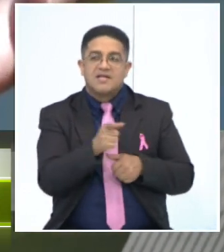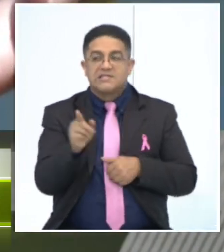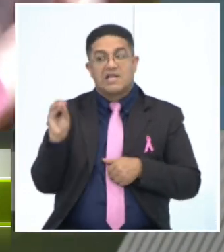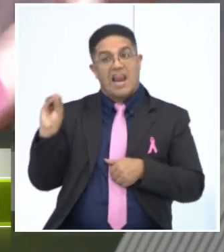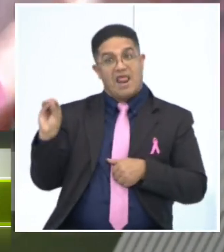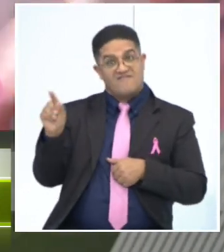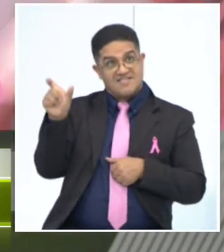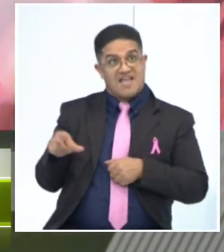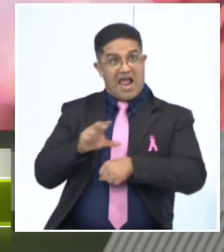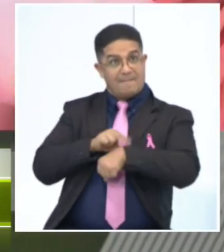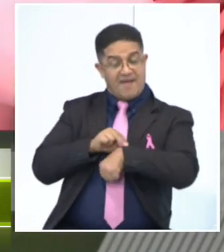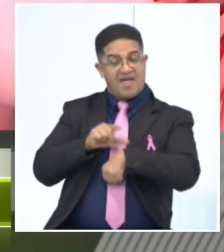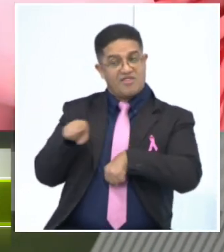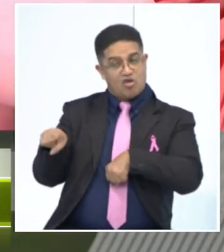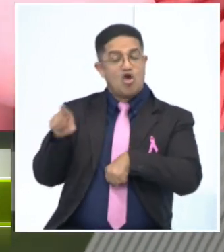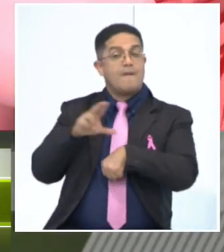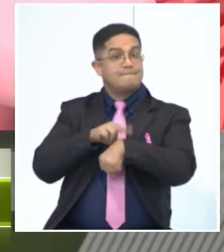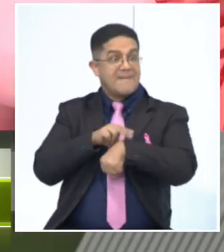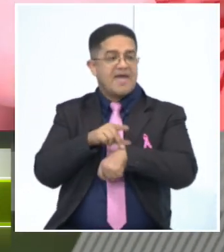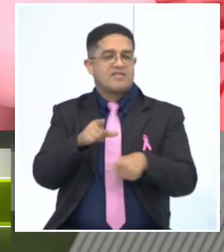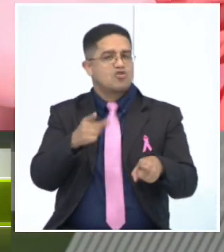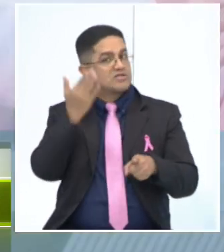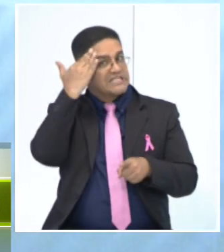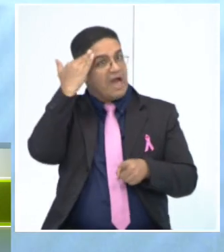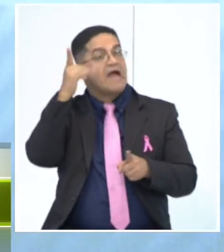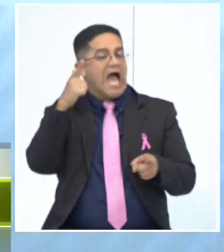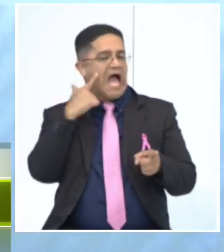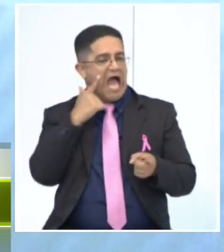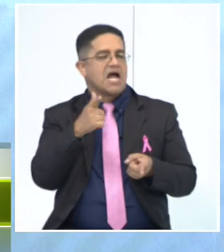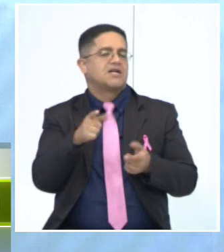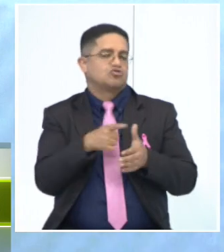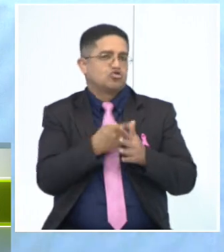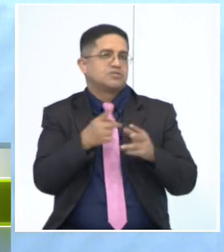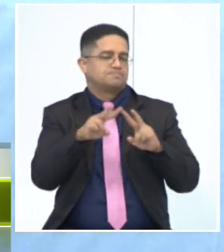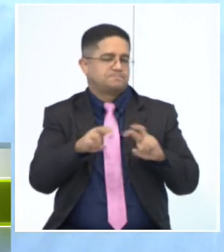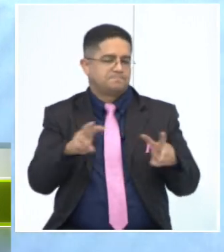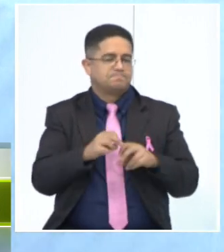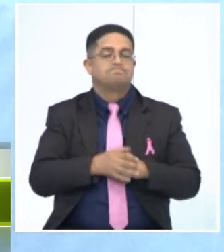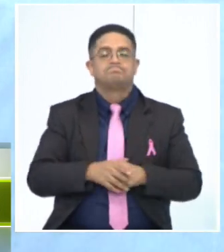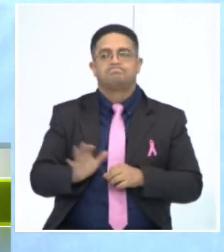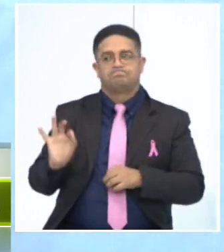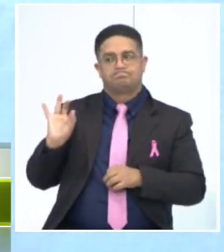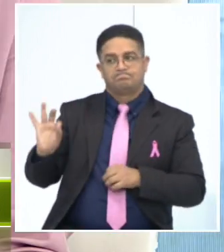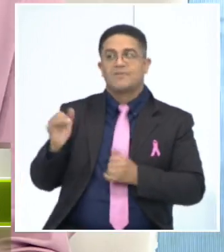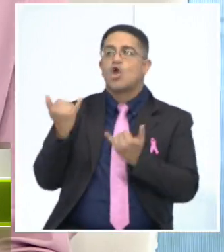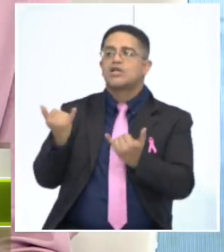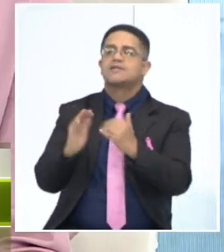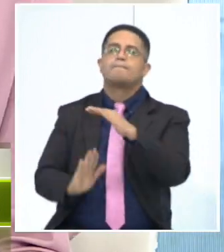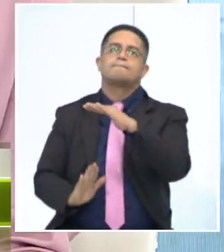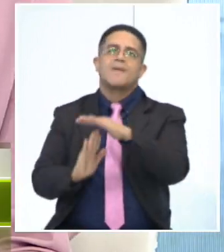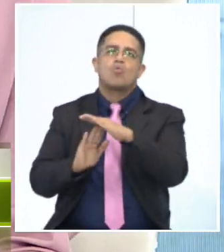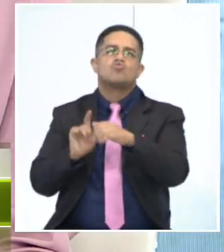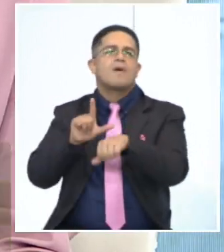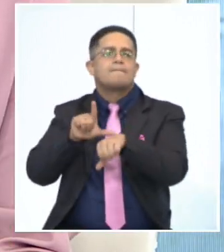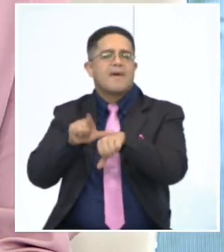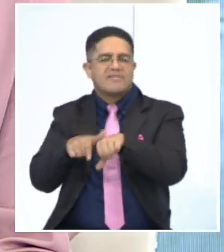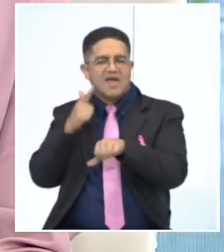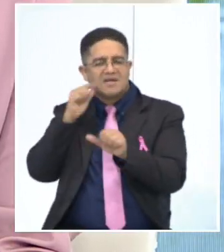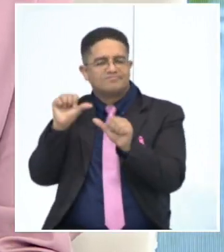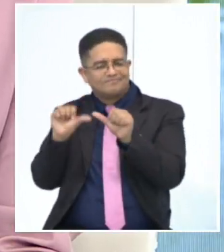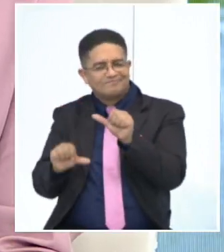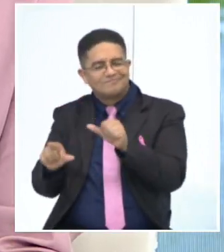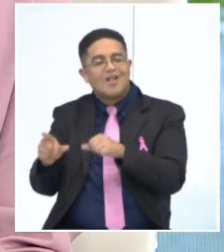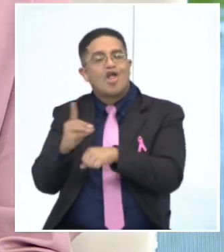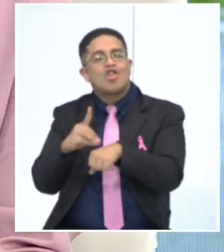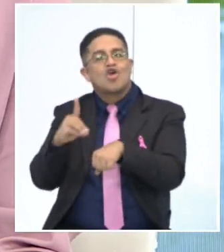hacer la anamnesis de la historia familiar de cáncer. Por supuesto, doctor. Vamos a irnos a una pausa. A regreso seguiremos conversando con el doctor Javier